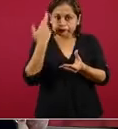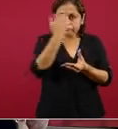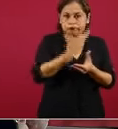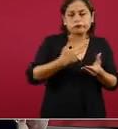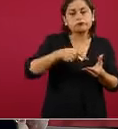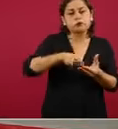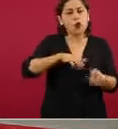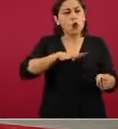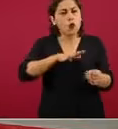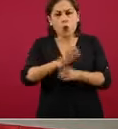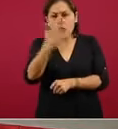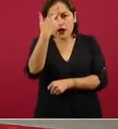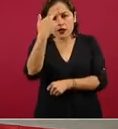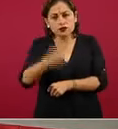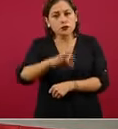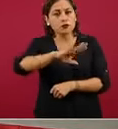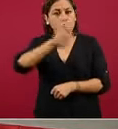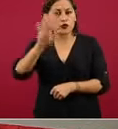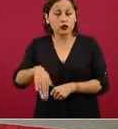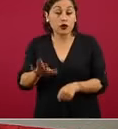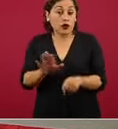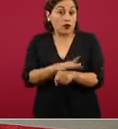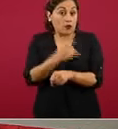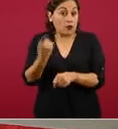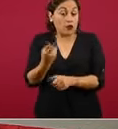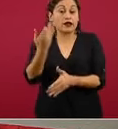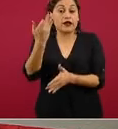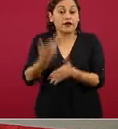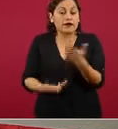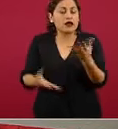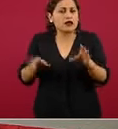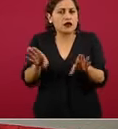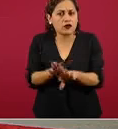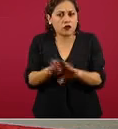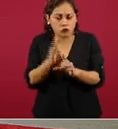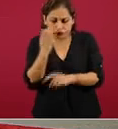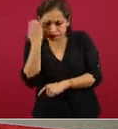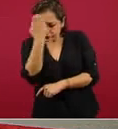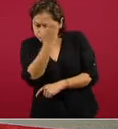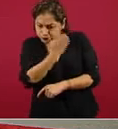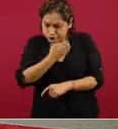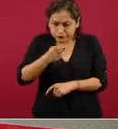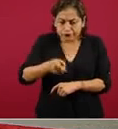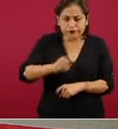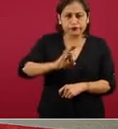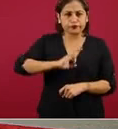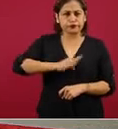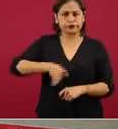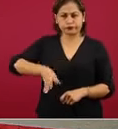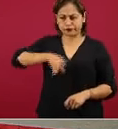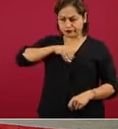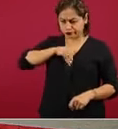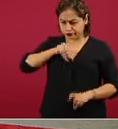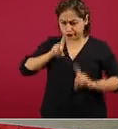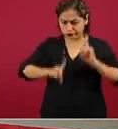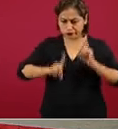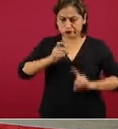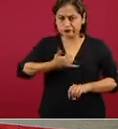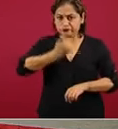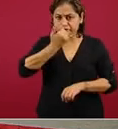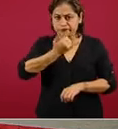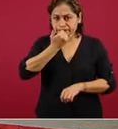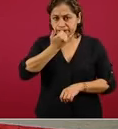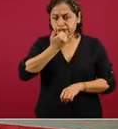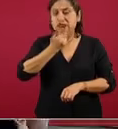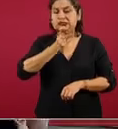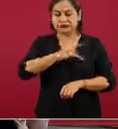aquellos defunciones en los que no tenemos una evidencia virológica de infección si el cuadro es compatible con